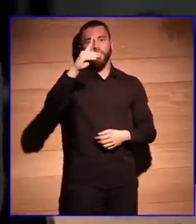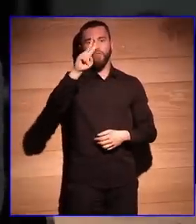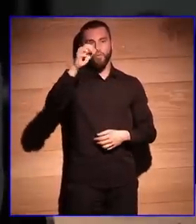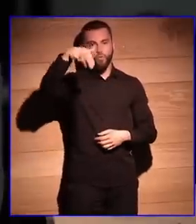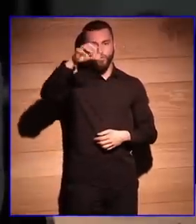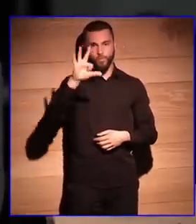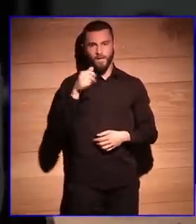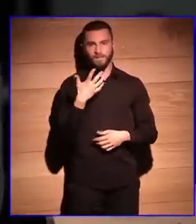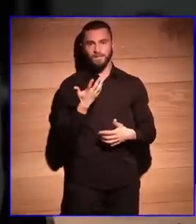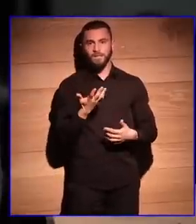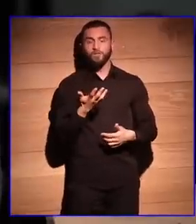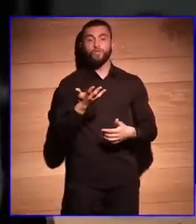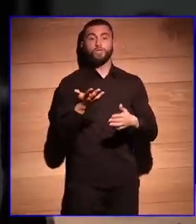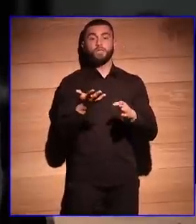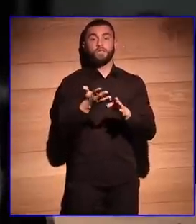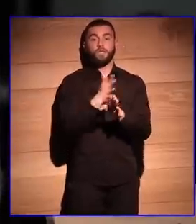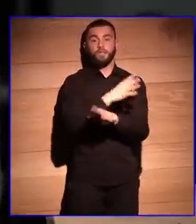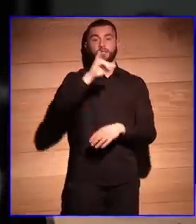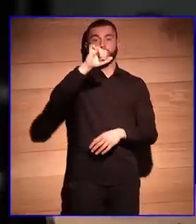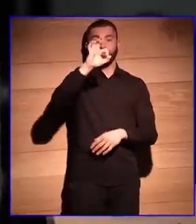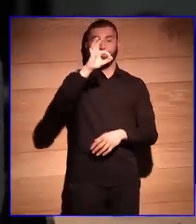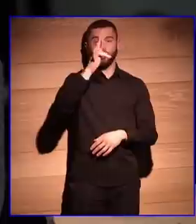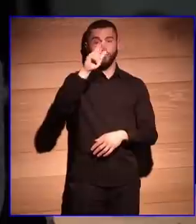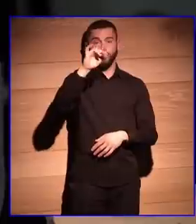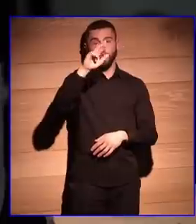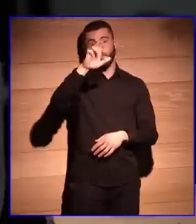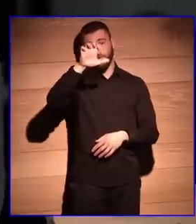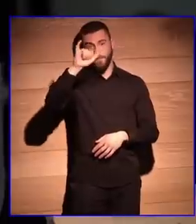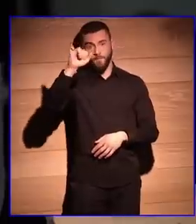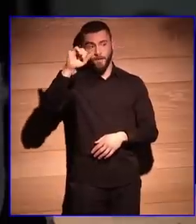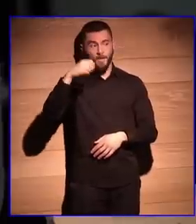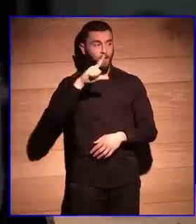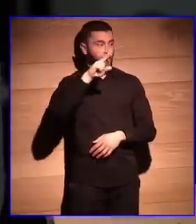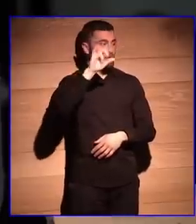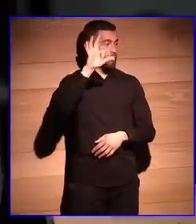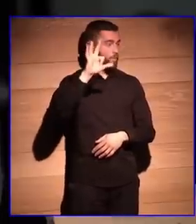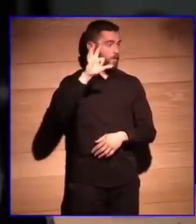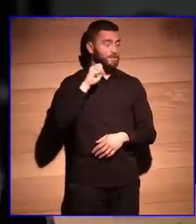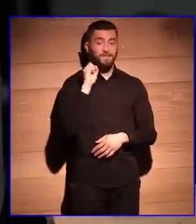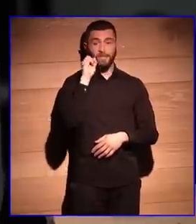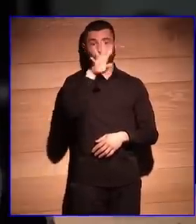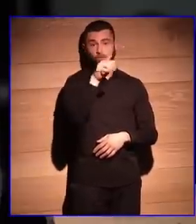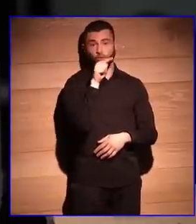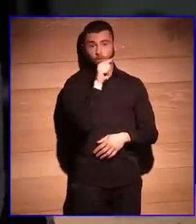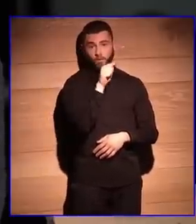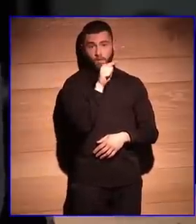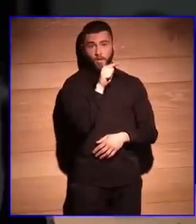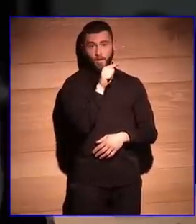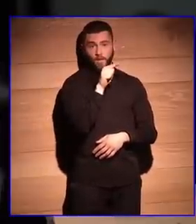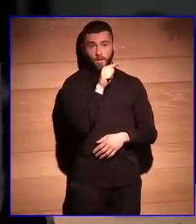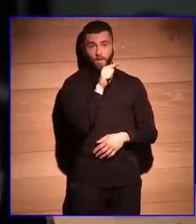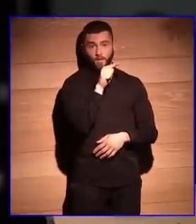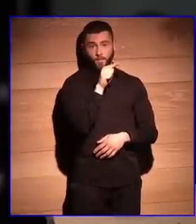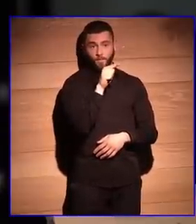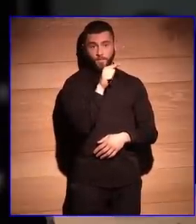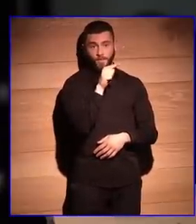lo que mencionábamos antes de Joffrey. Tenemos a un Luis XIV que en el fondo es un desdoblamiento